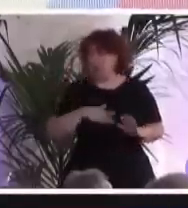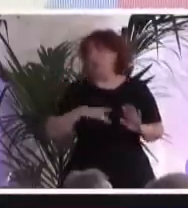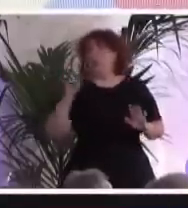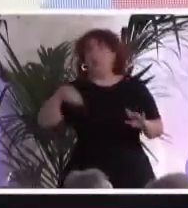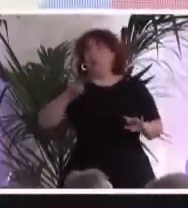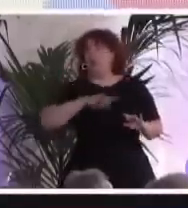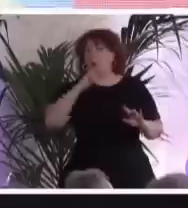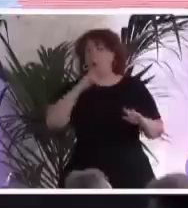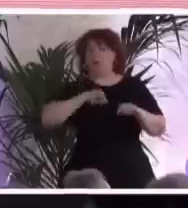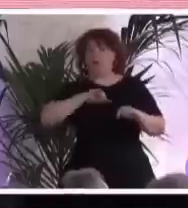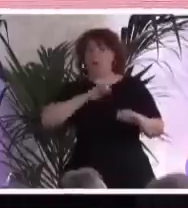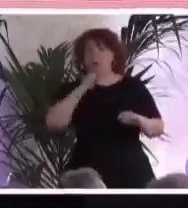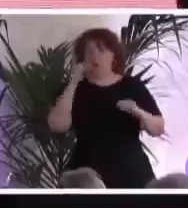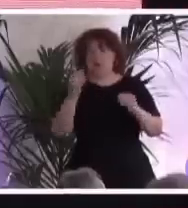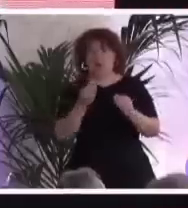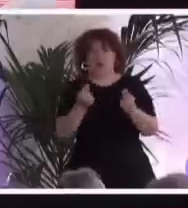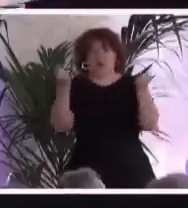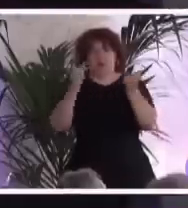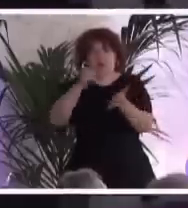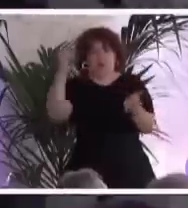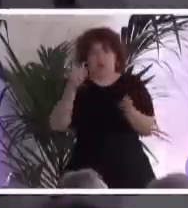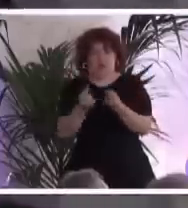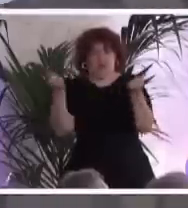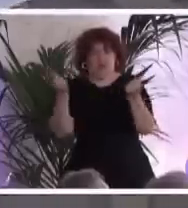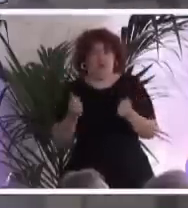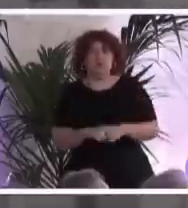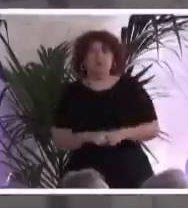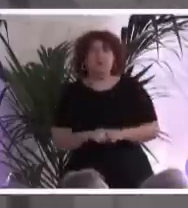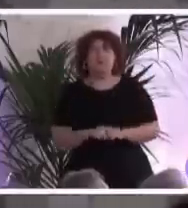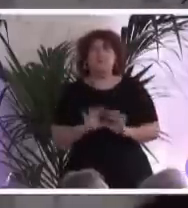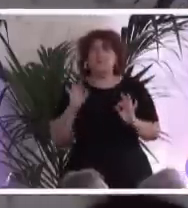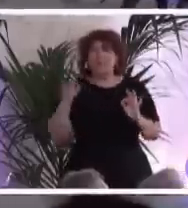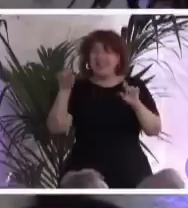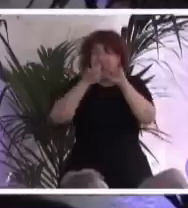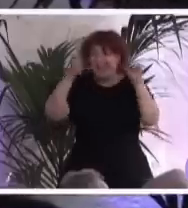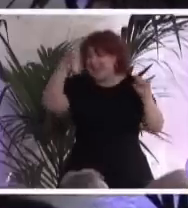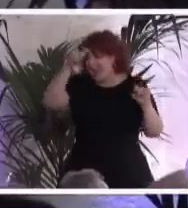súper deprisa logró un contrato